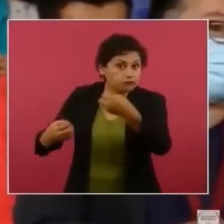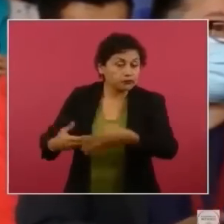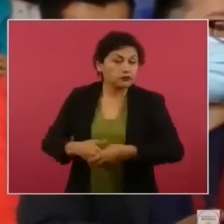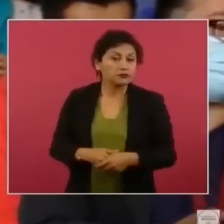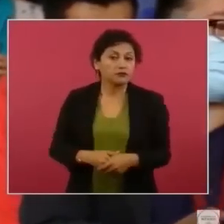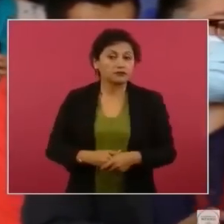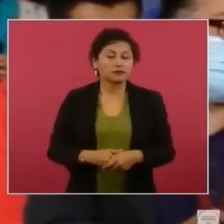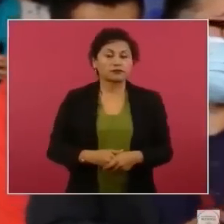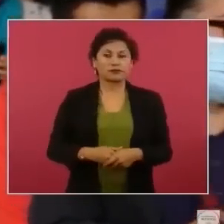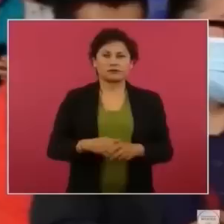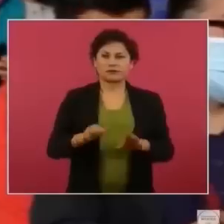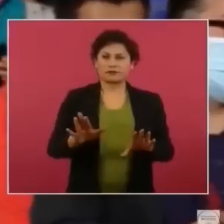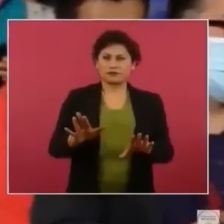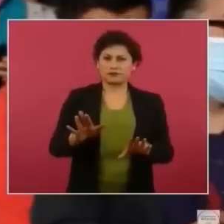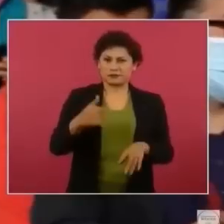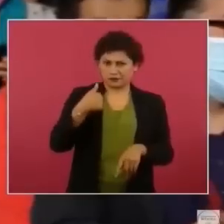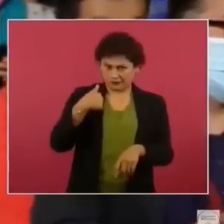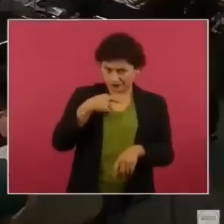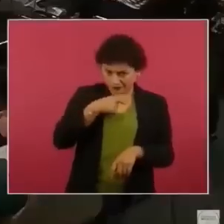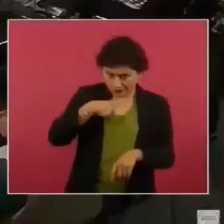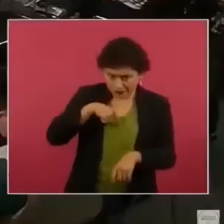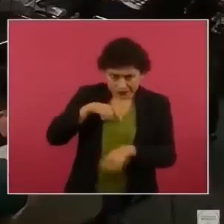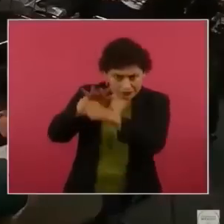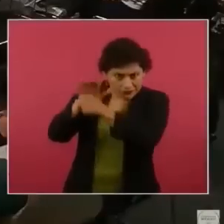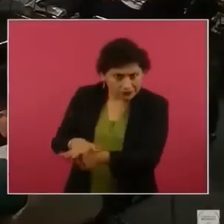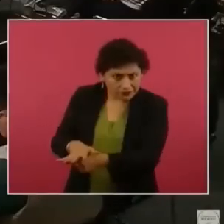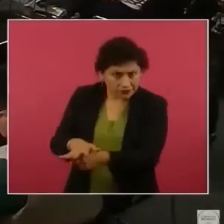¿De presión de aquí? Ajá. No.